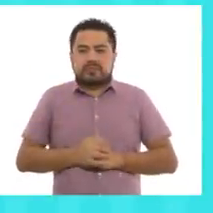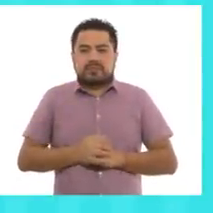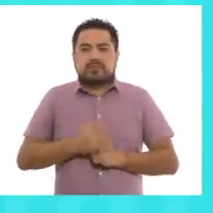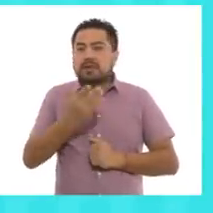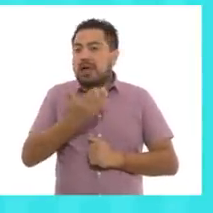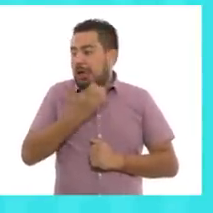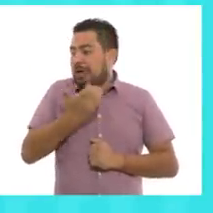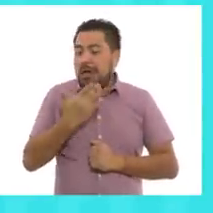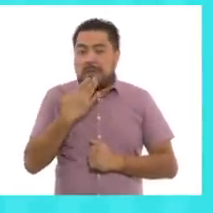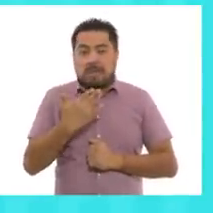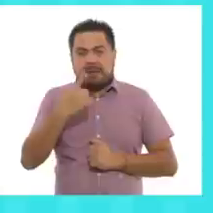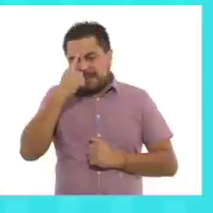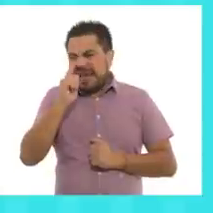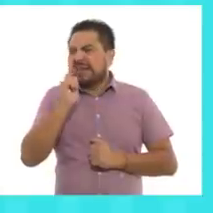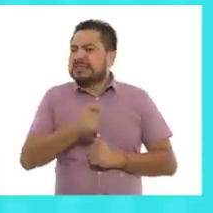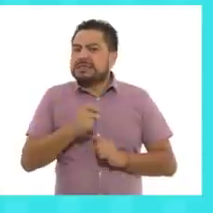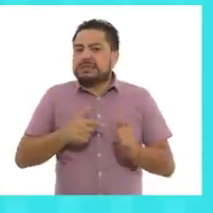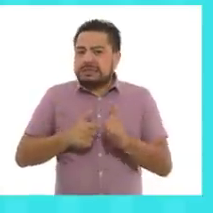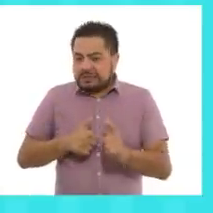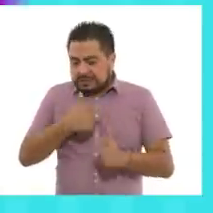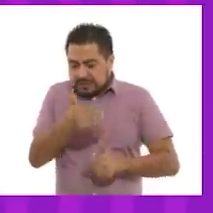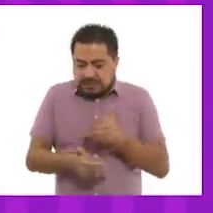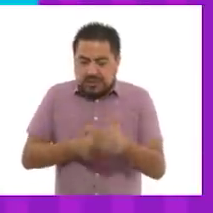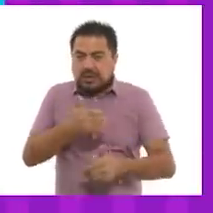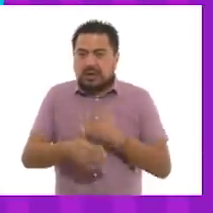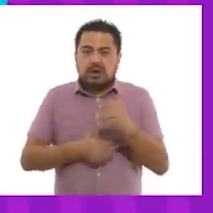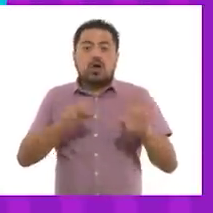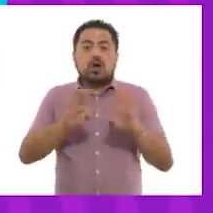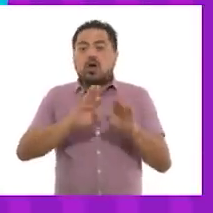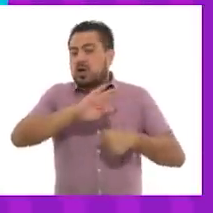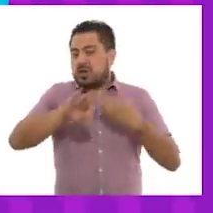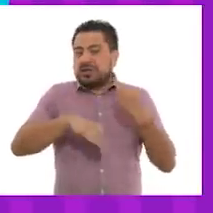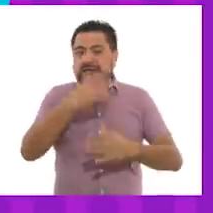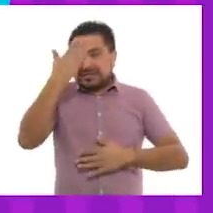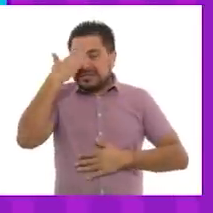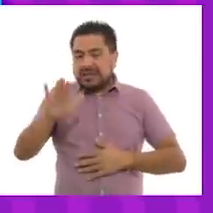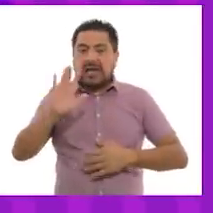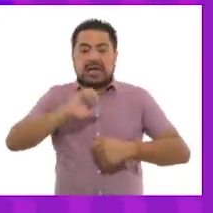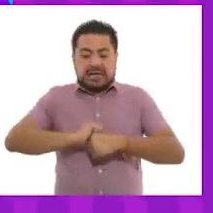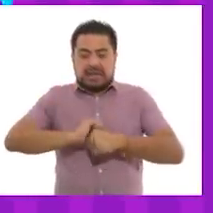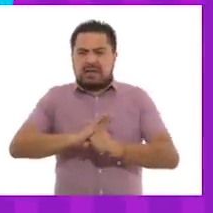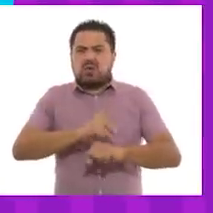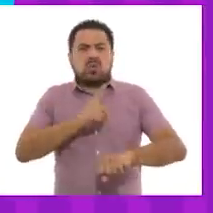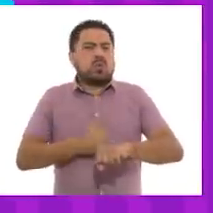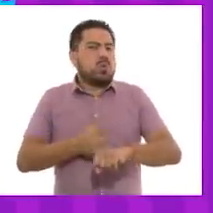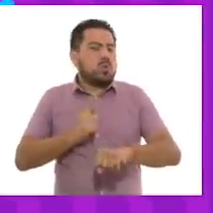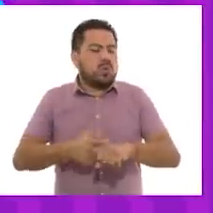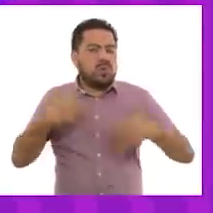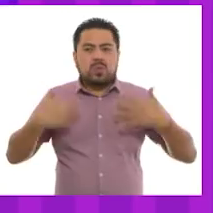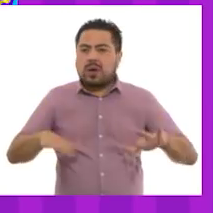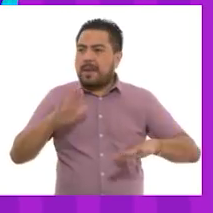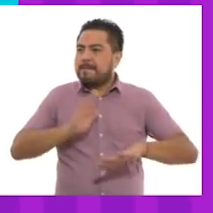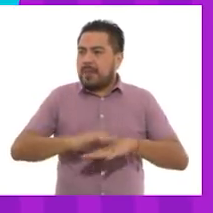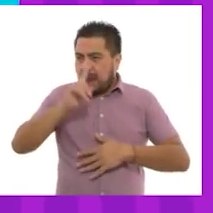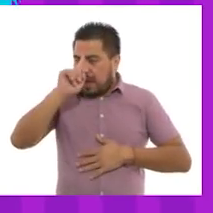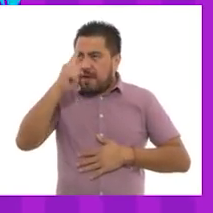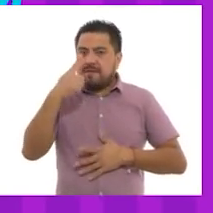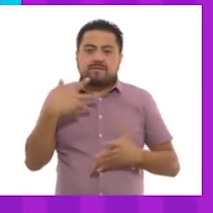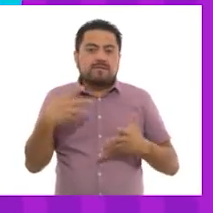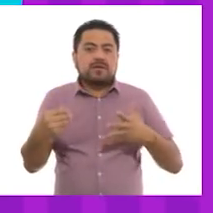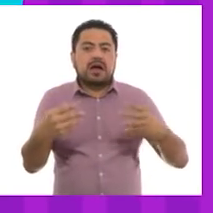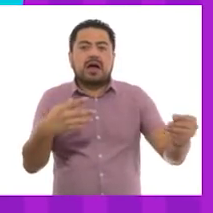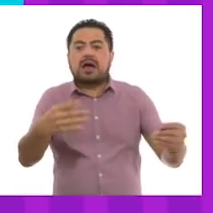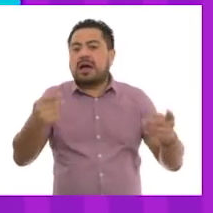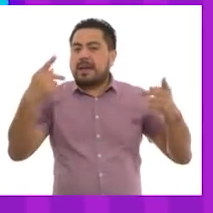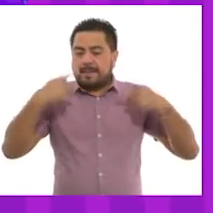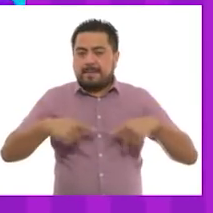Buenas prácticas para seguir adelante. Como todos sabemos, la COVID-19 es una enfermedad que se contagia muy fácilmente entre las